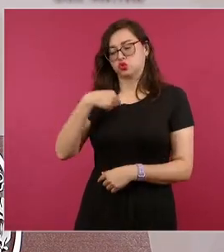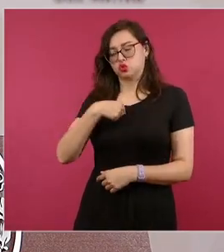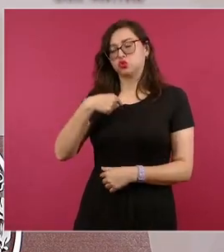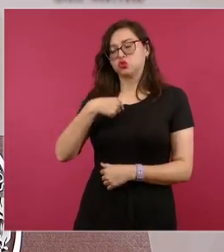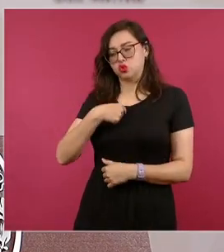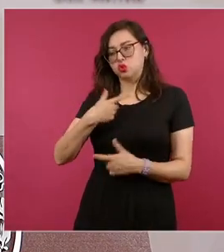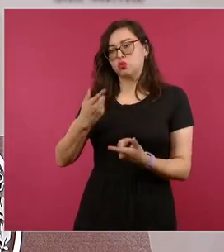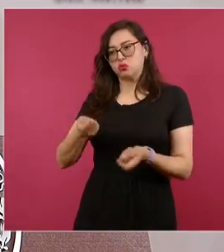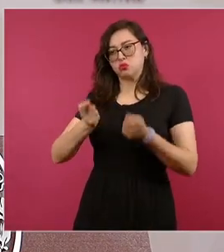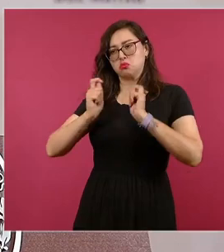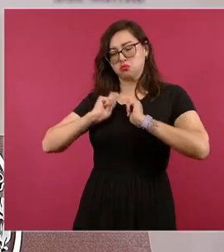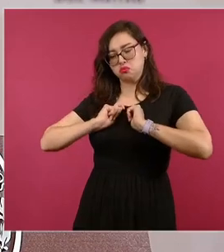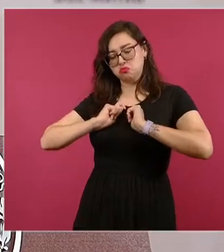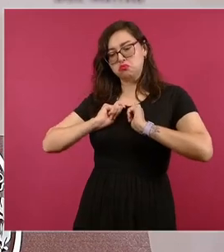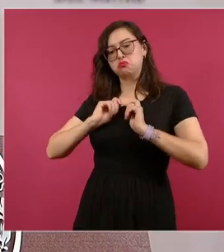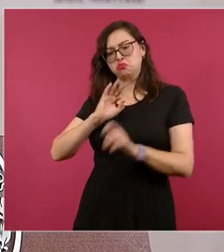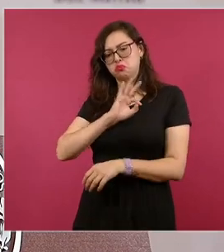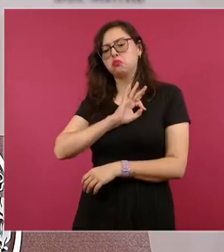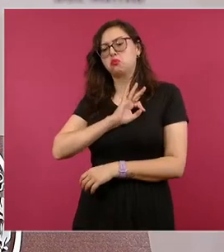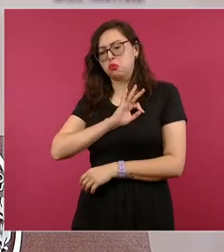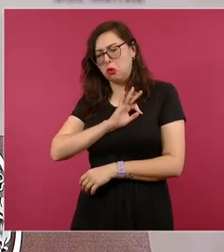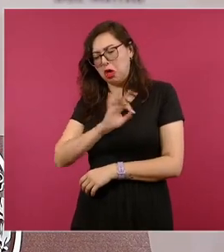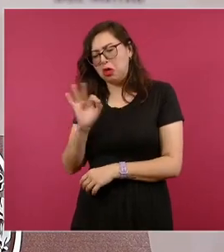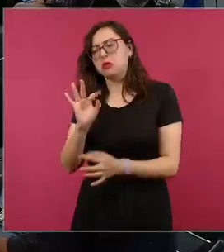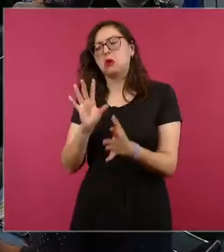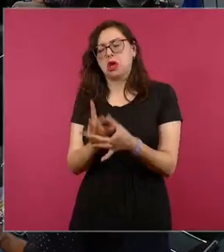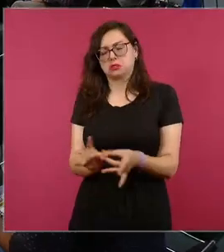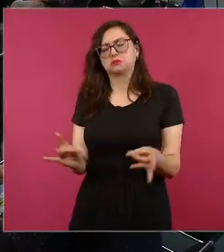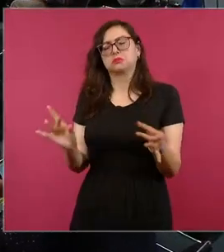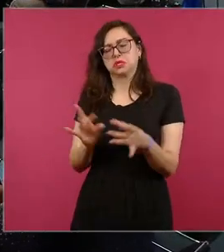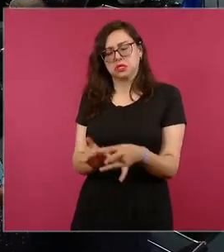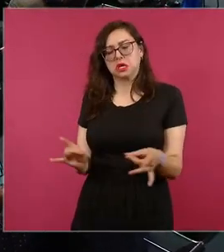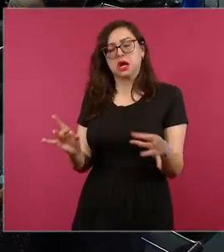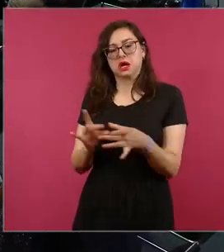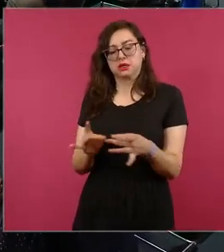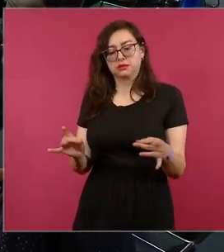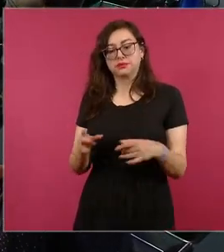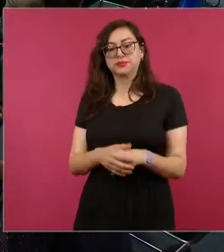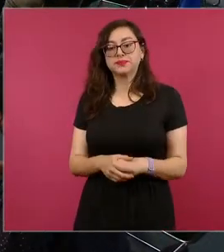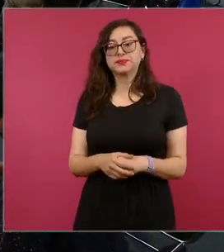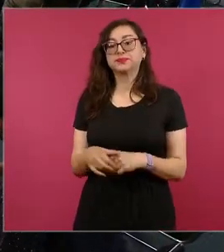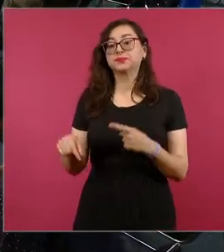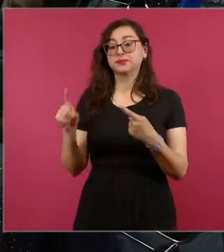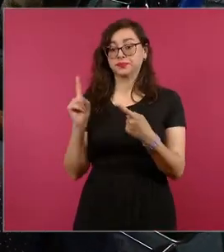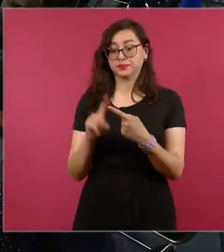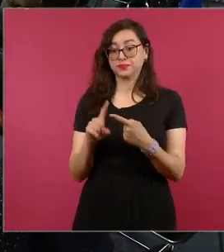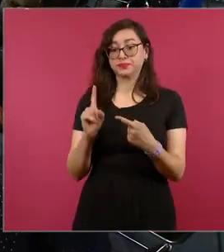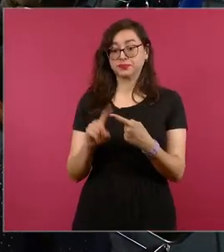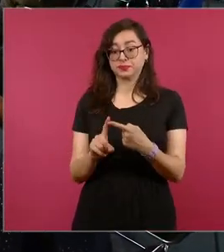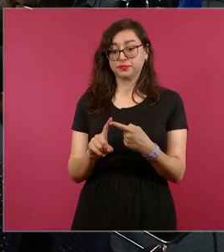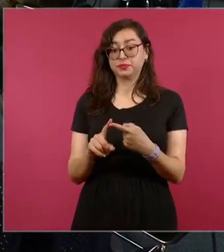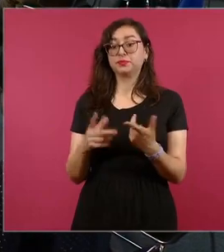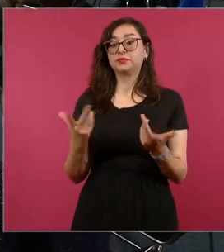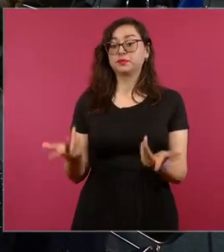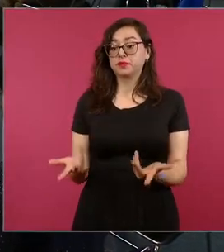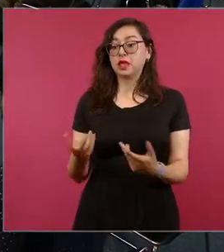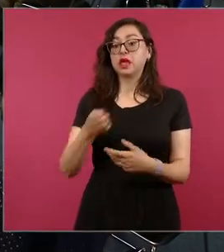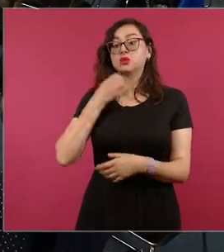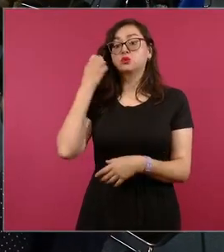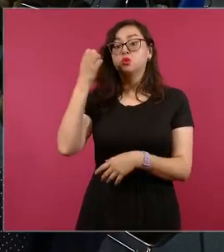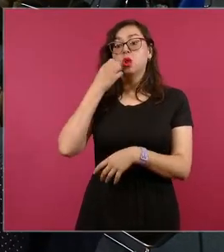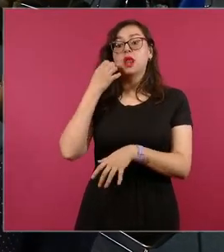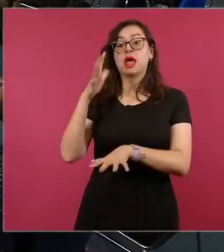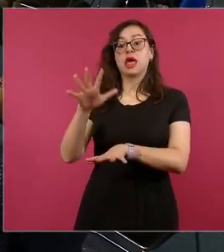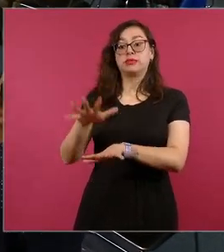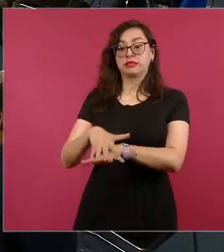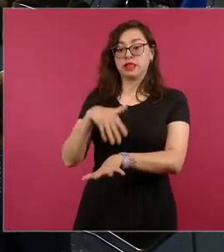pues tengo algo que decirles. En principio, esta escuela, la que está ahora en Tlalpan, ya